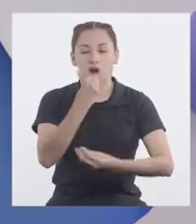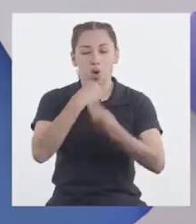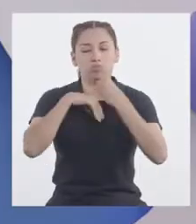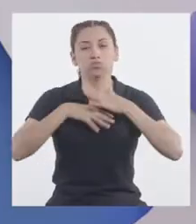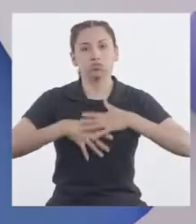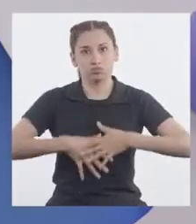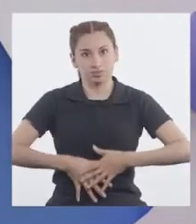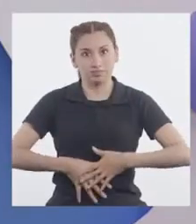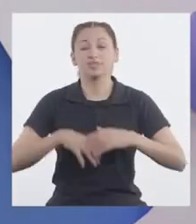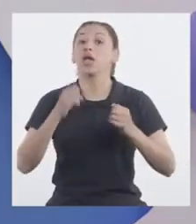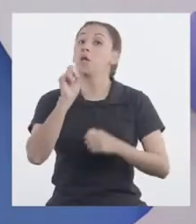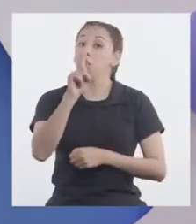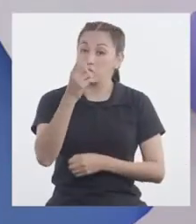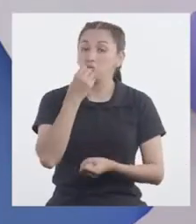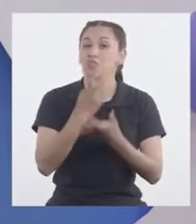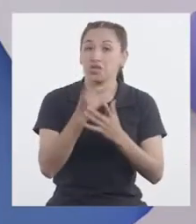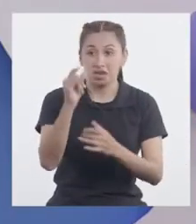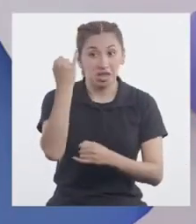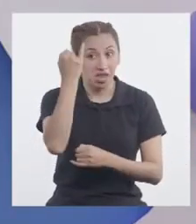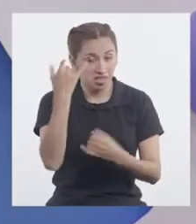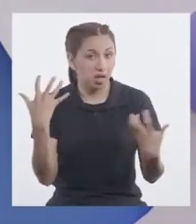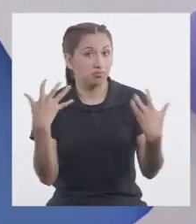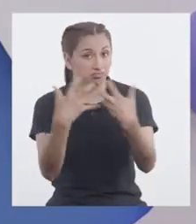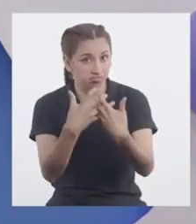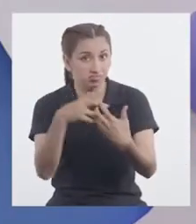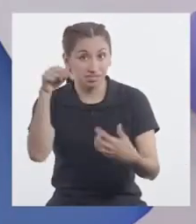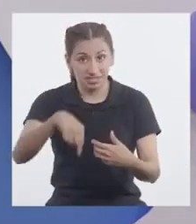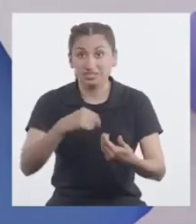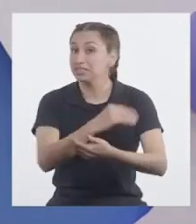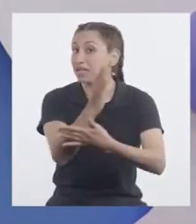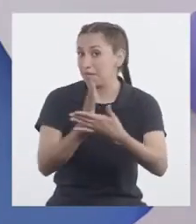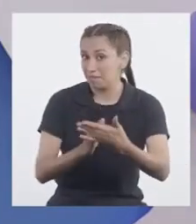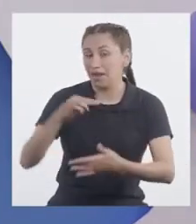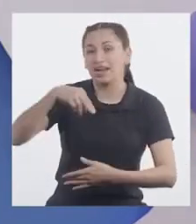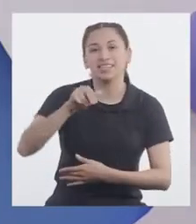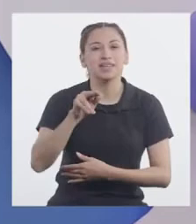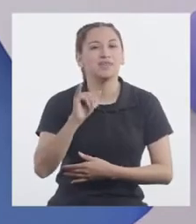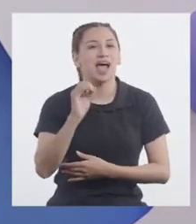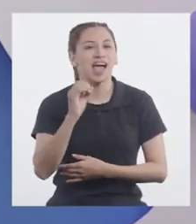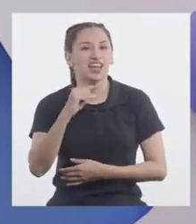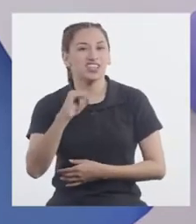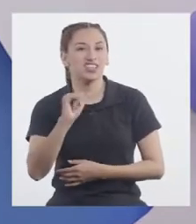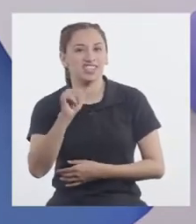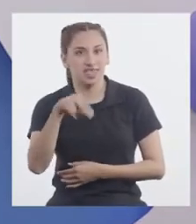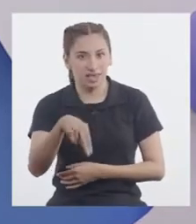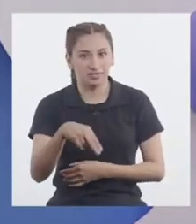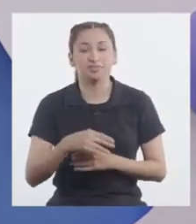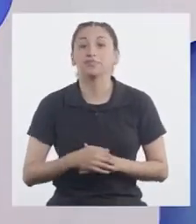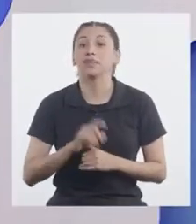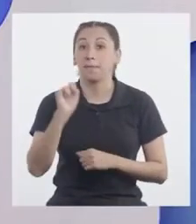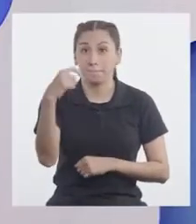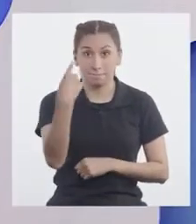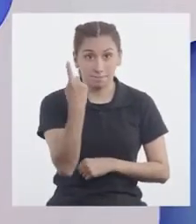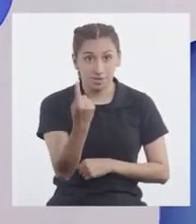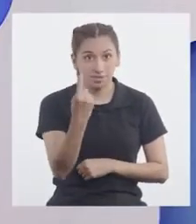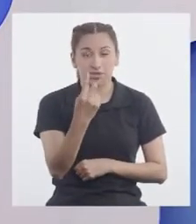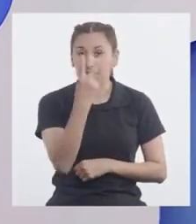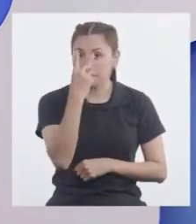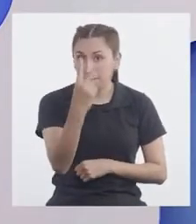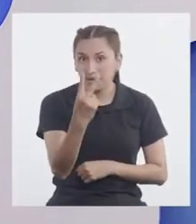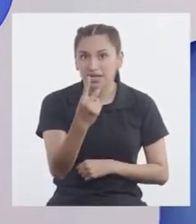digestión. Exacto. Me parece muy acertada la organización de esta parte, Mario y Yang.